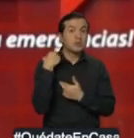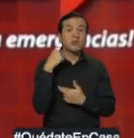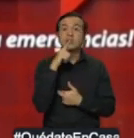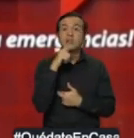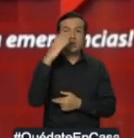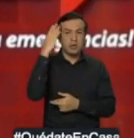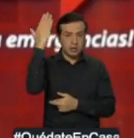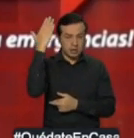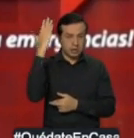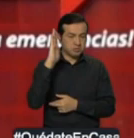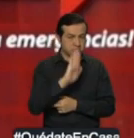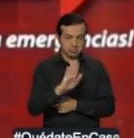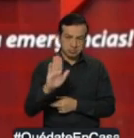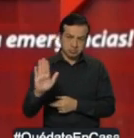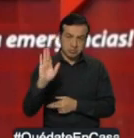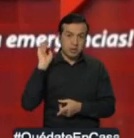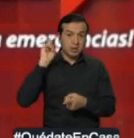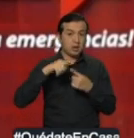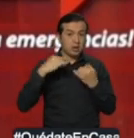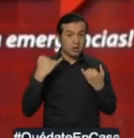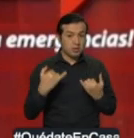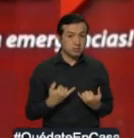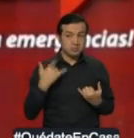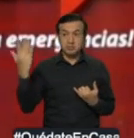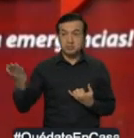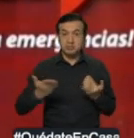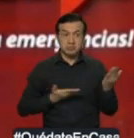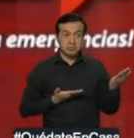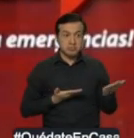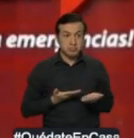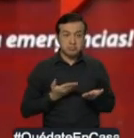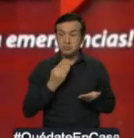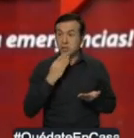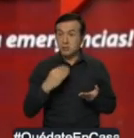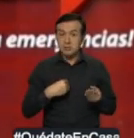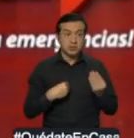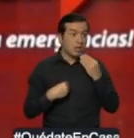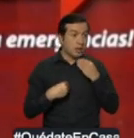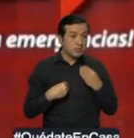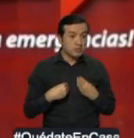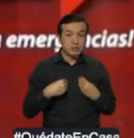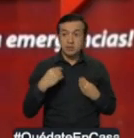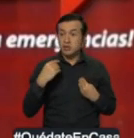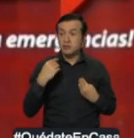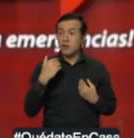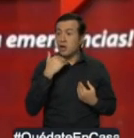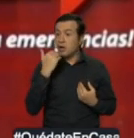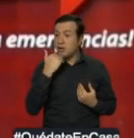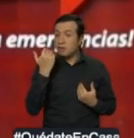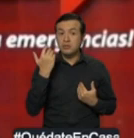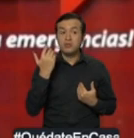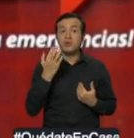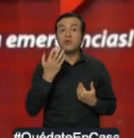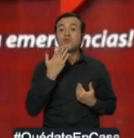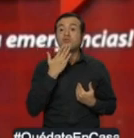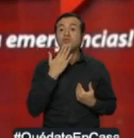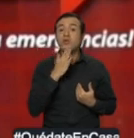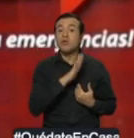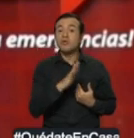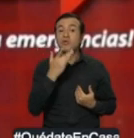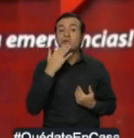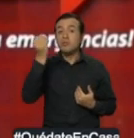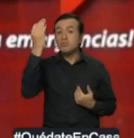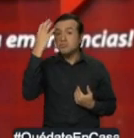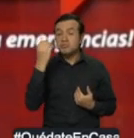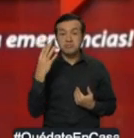los alcaldes del país aún no hemos recibido ninguna confirmación de coe cantonal de cuál será el color del semáforo